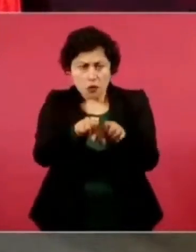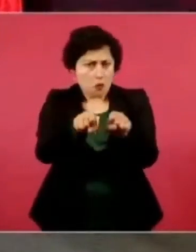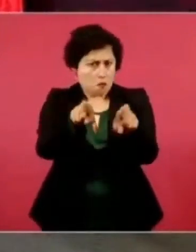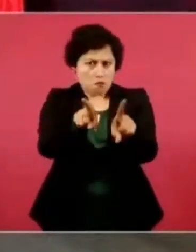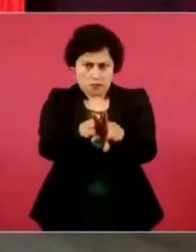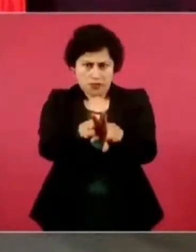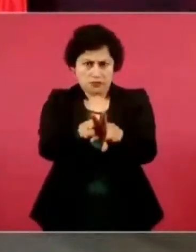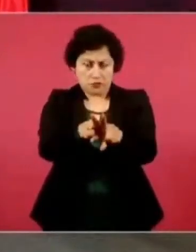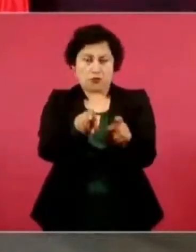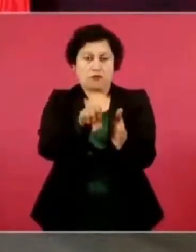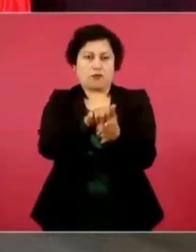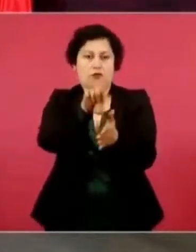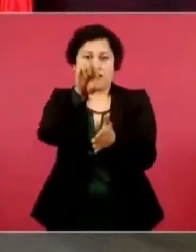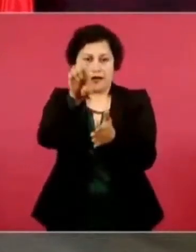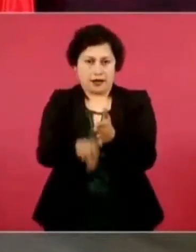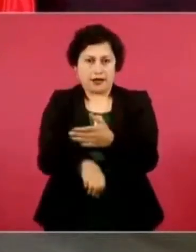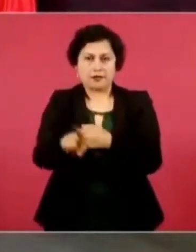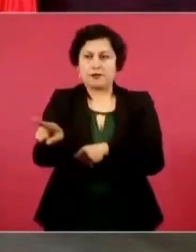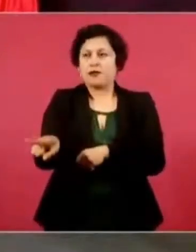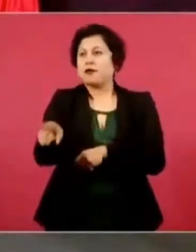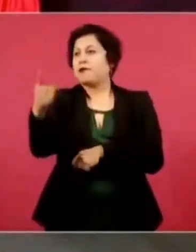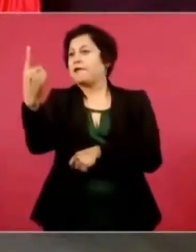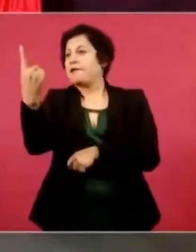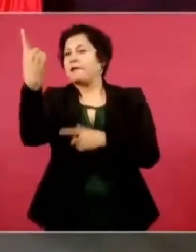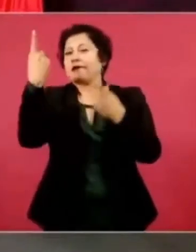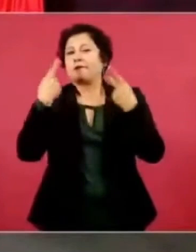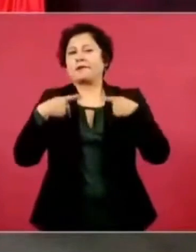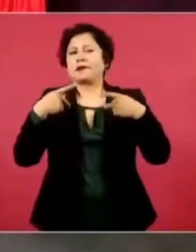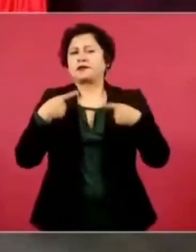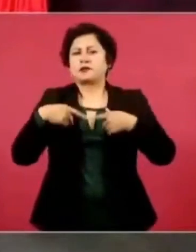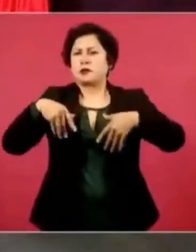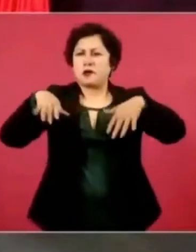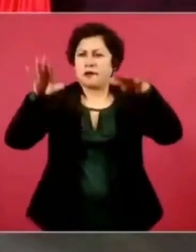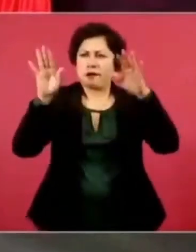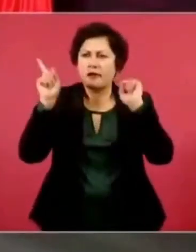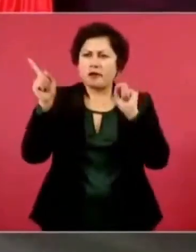No cualquiera hace un artículo, ni mucho menos